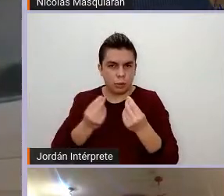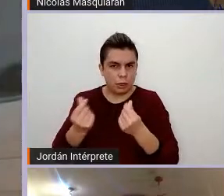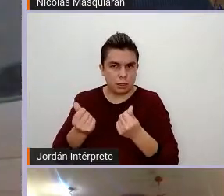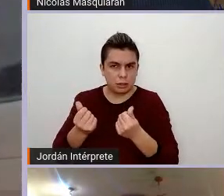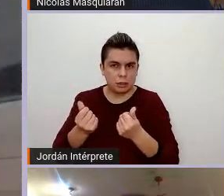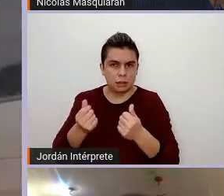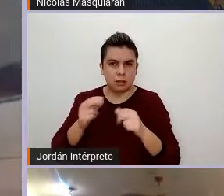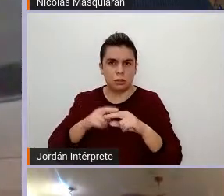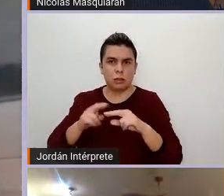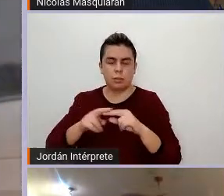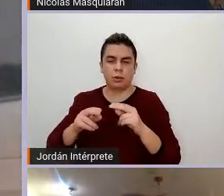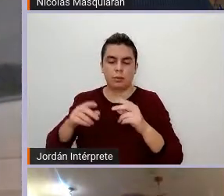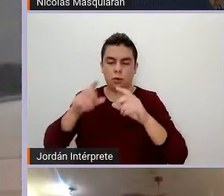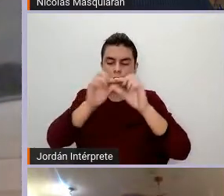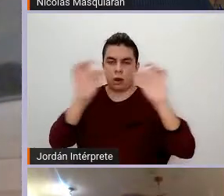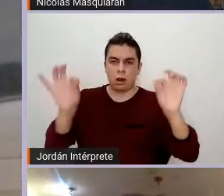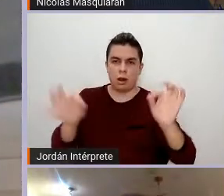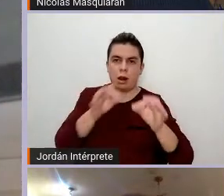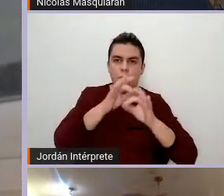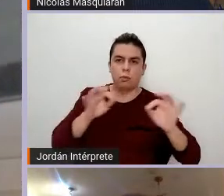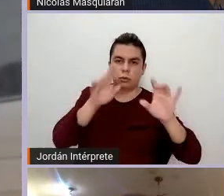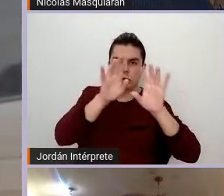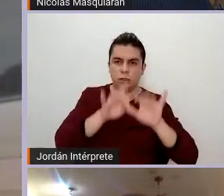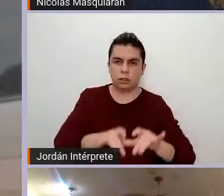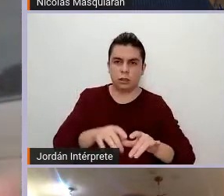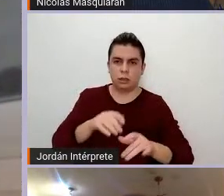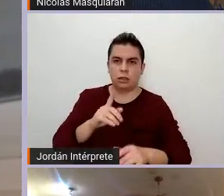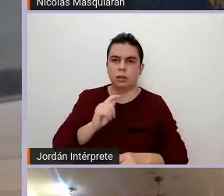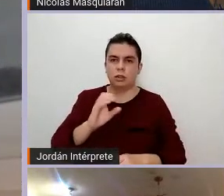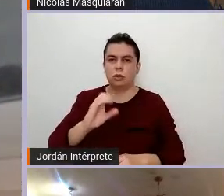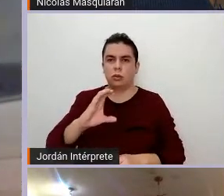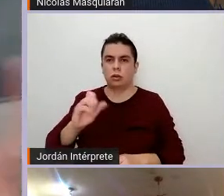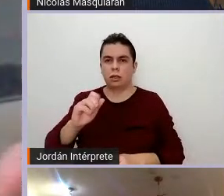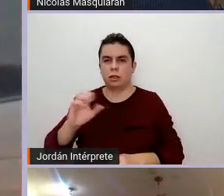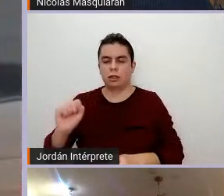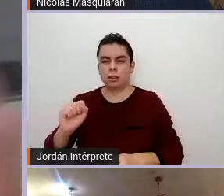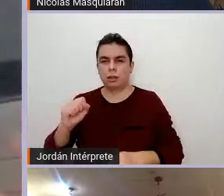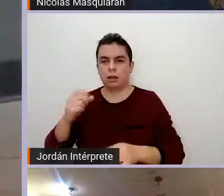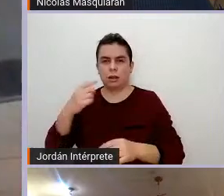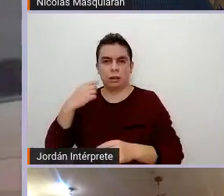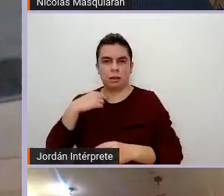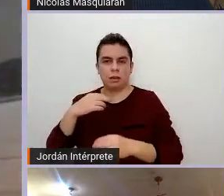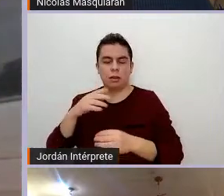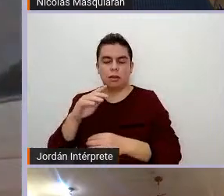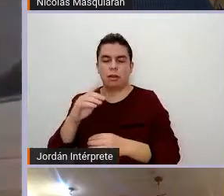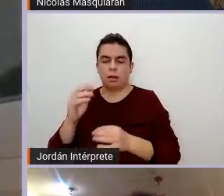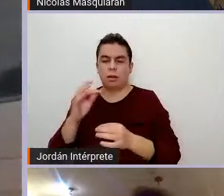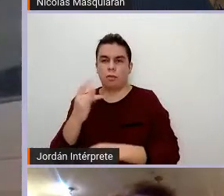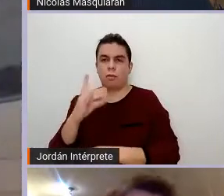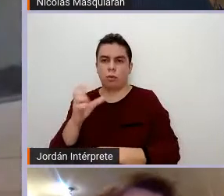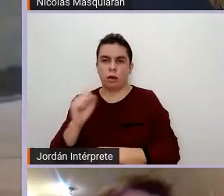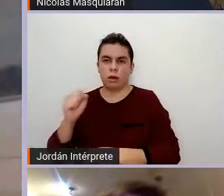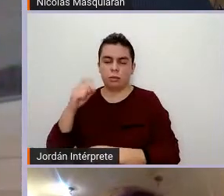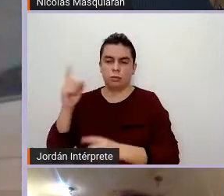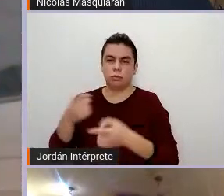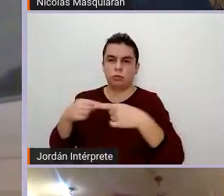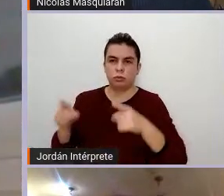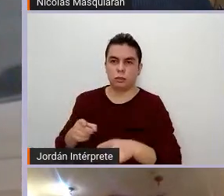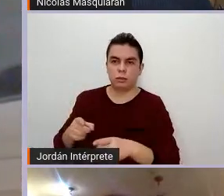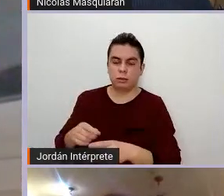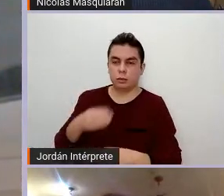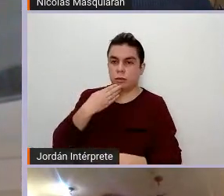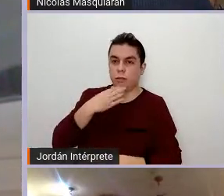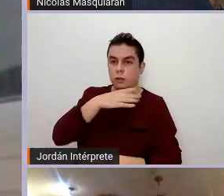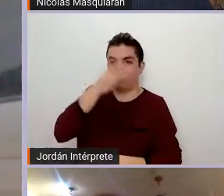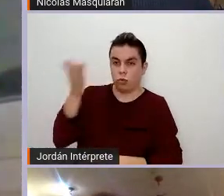tocata y fuga musical. Pero bueno, me imagino que usted también y en la fundación también saben